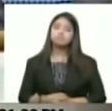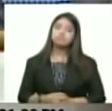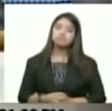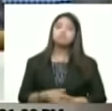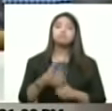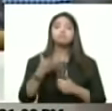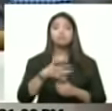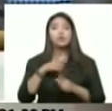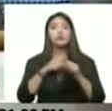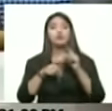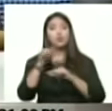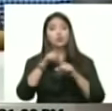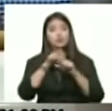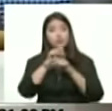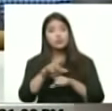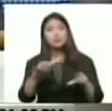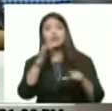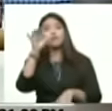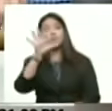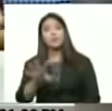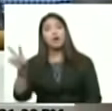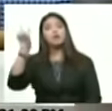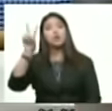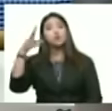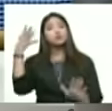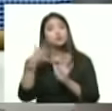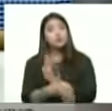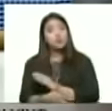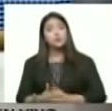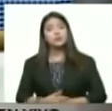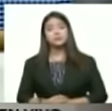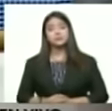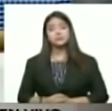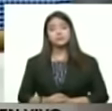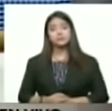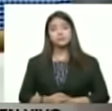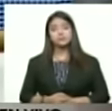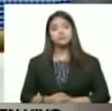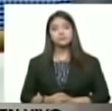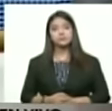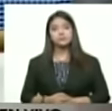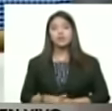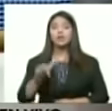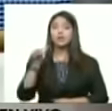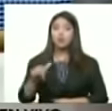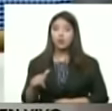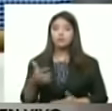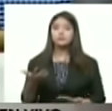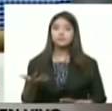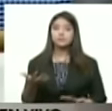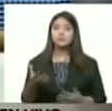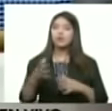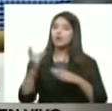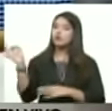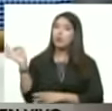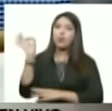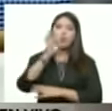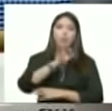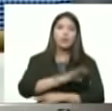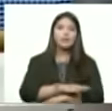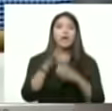unos Twitter informé al país sobre esa gestión y el día de hoy estuvimos todo el día el